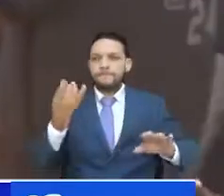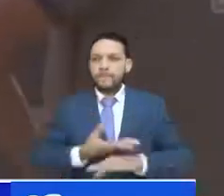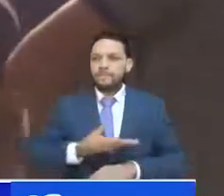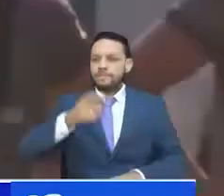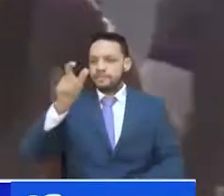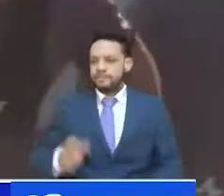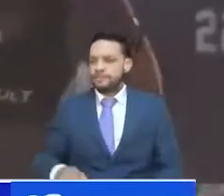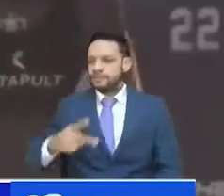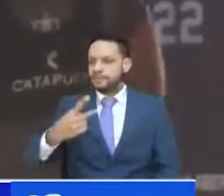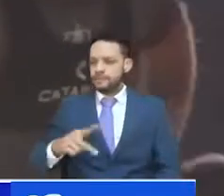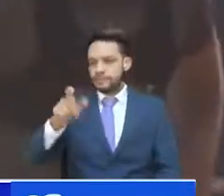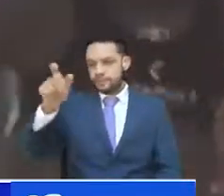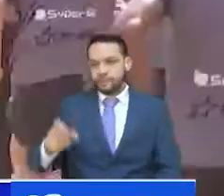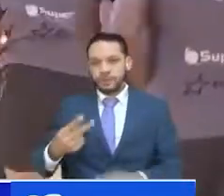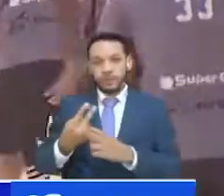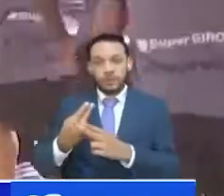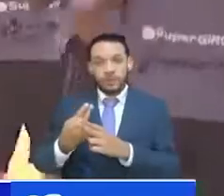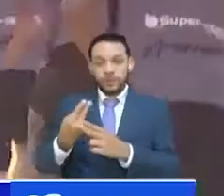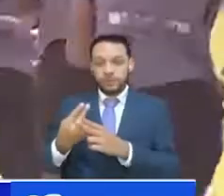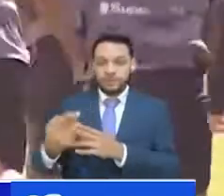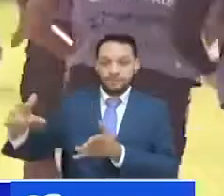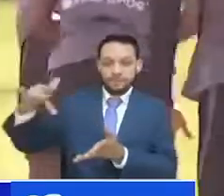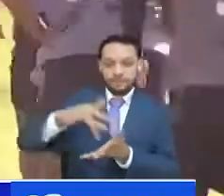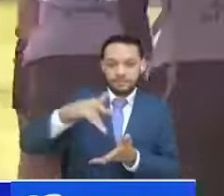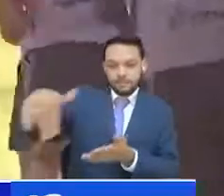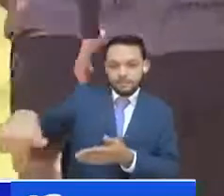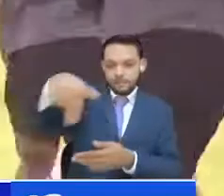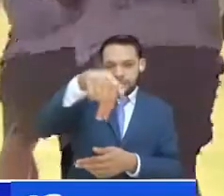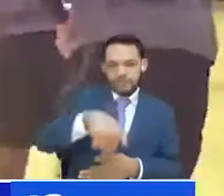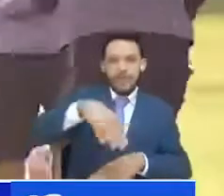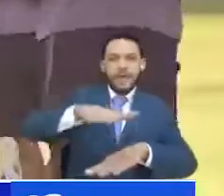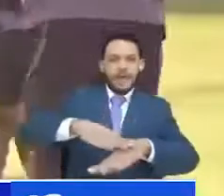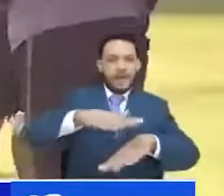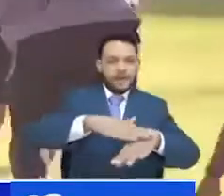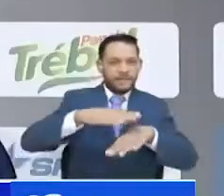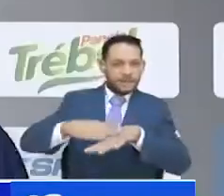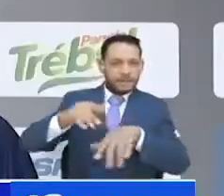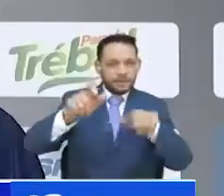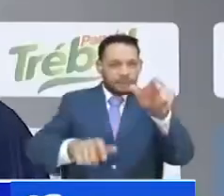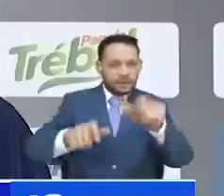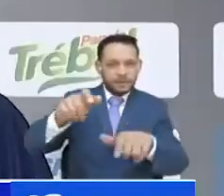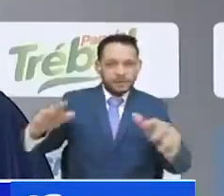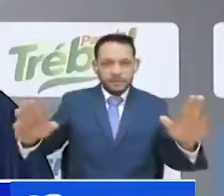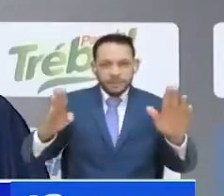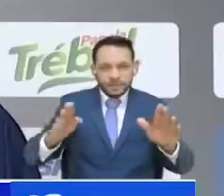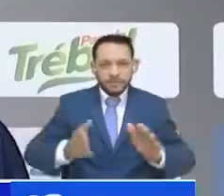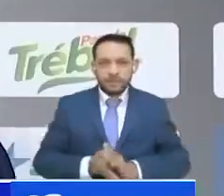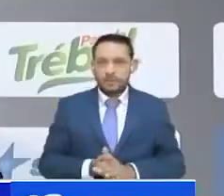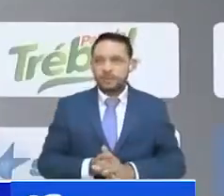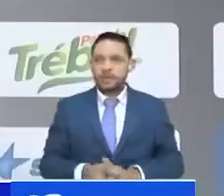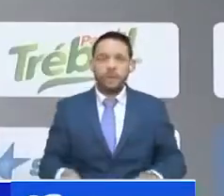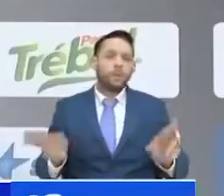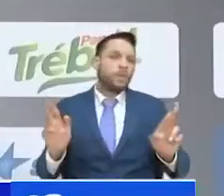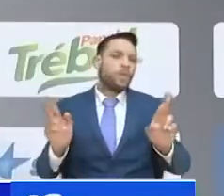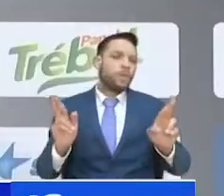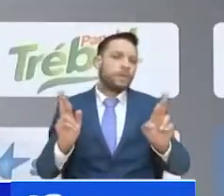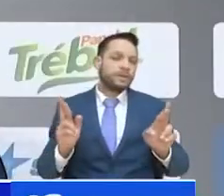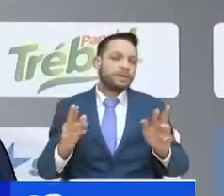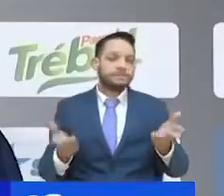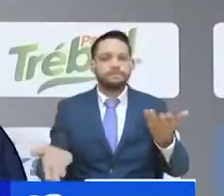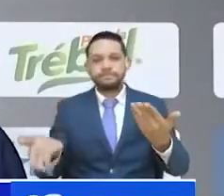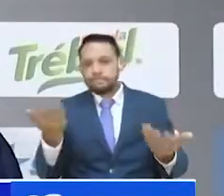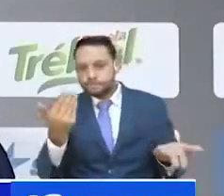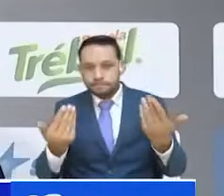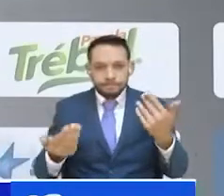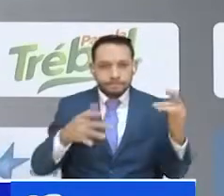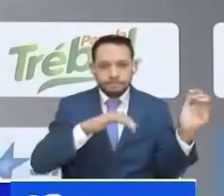número 12 cobró un valor adicional en los clásicos y para ellos va un llamado especial. Esperamos que nos vengan a apoyar, sabemos lo